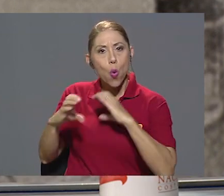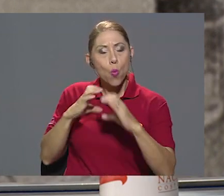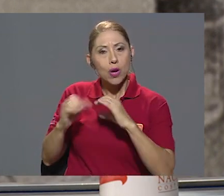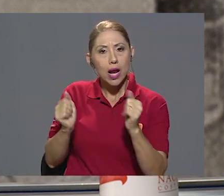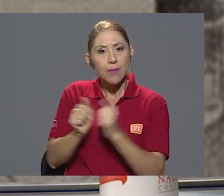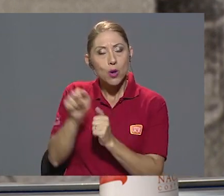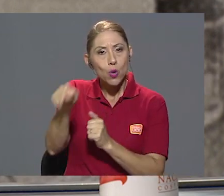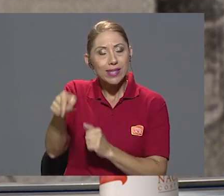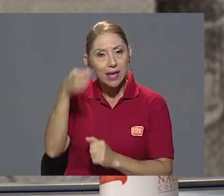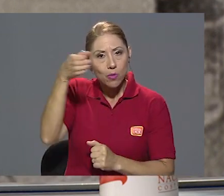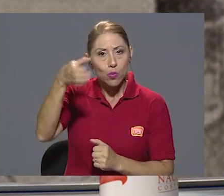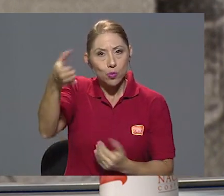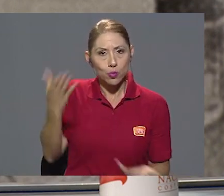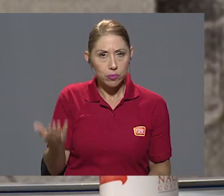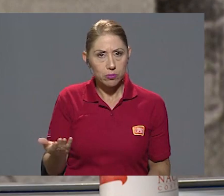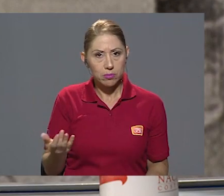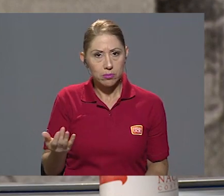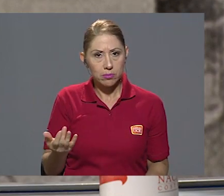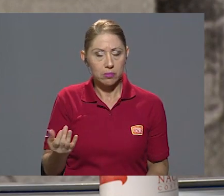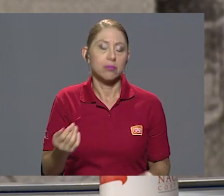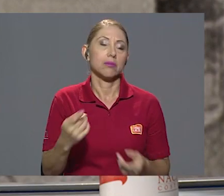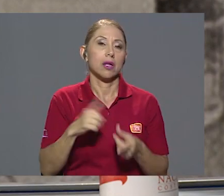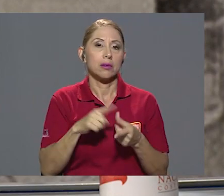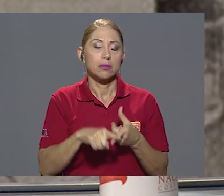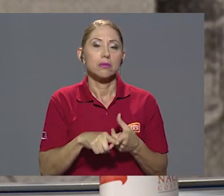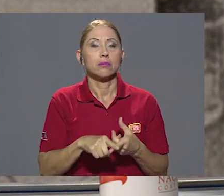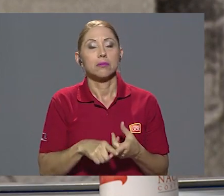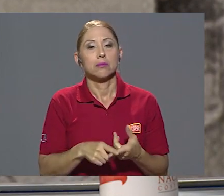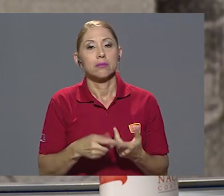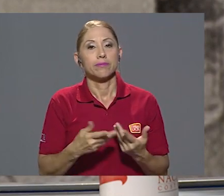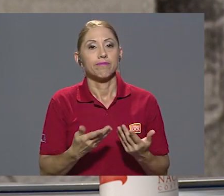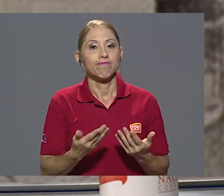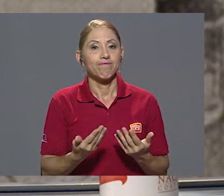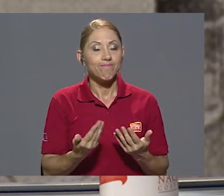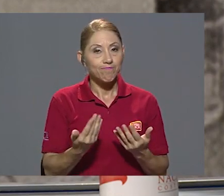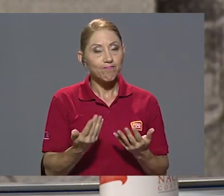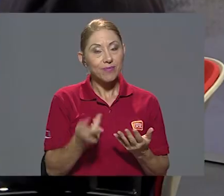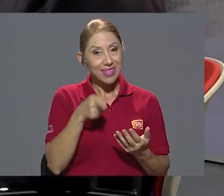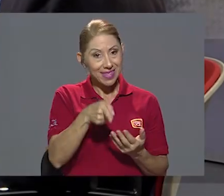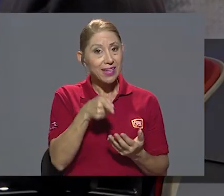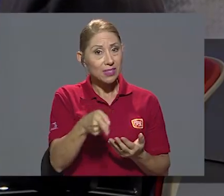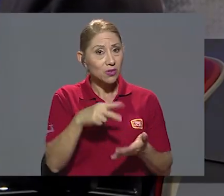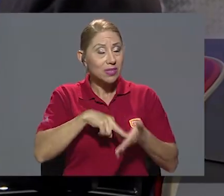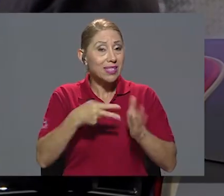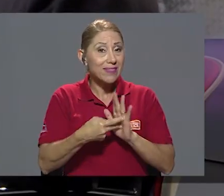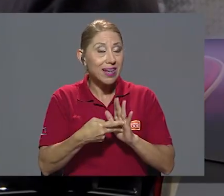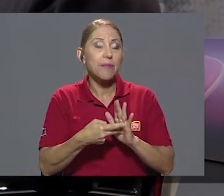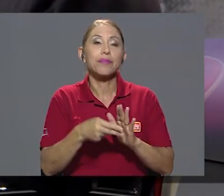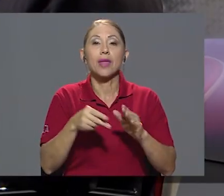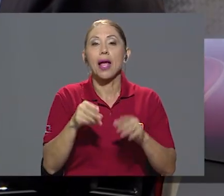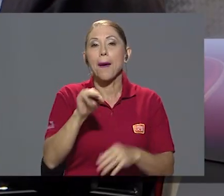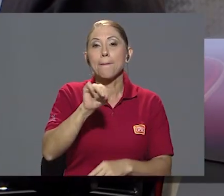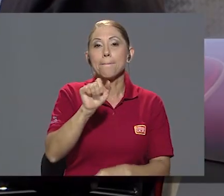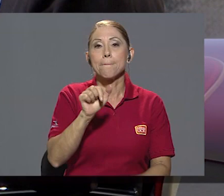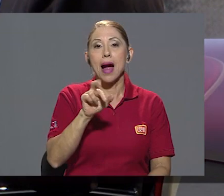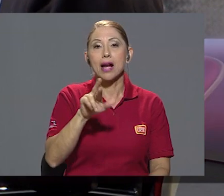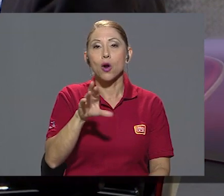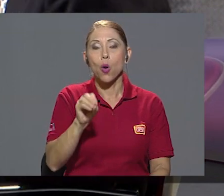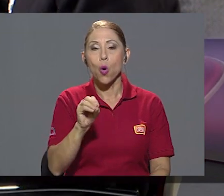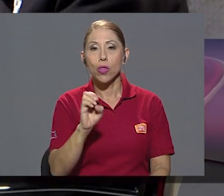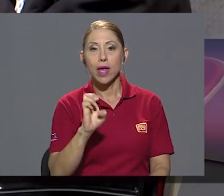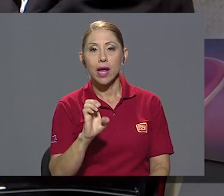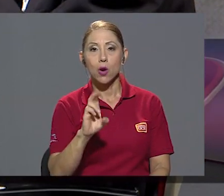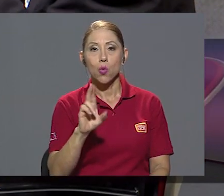esa cultura. Entonces, en ese sentido es, volviendo al punto inicial, que los marcos de